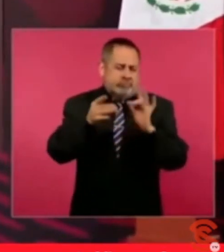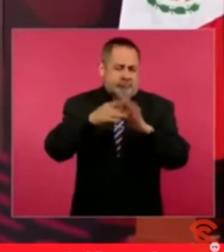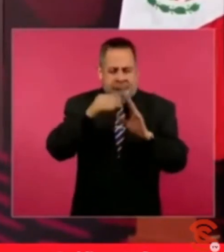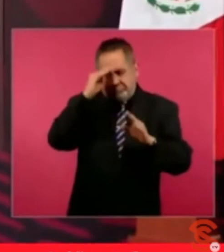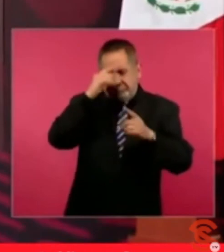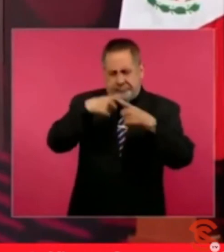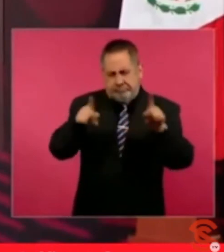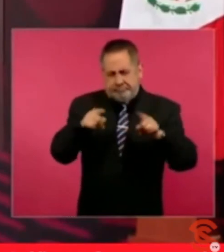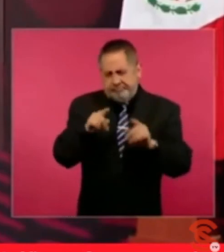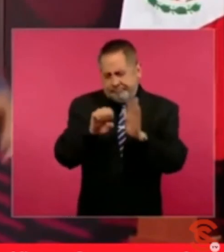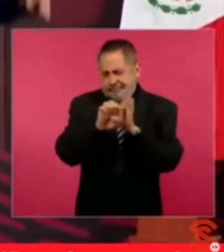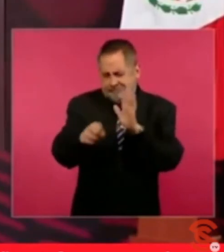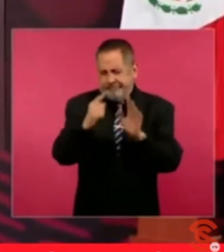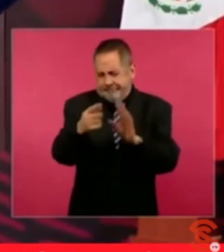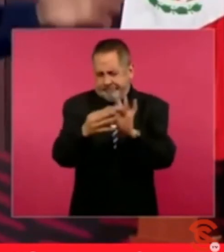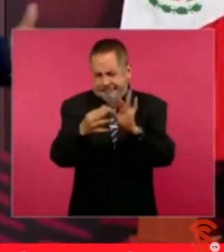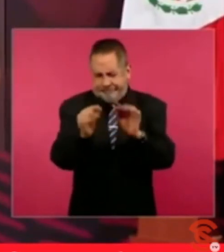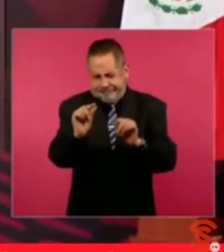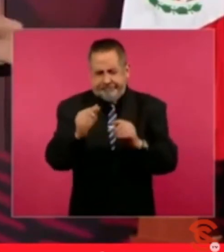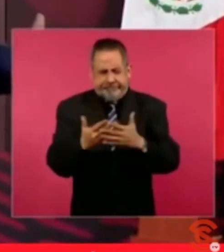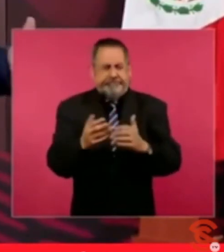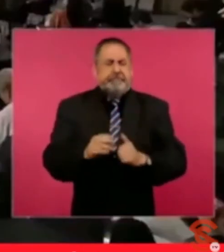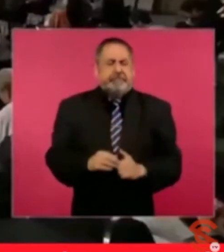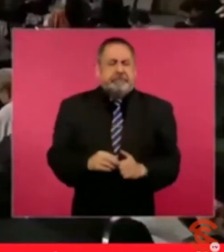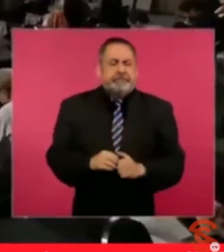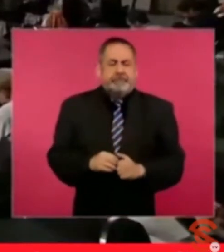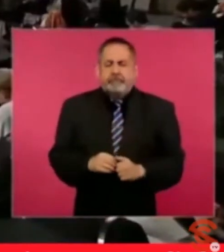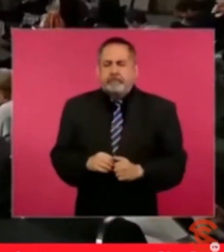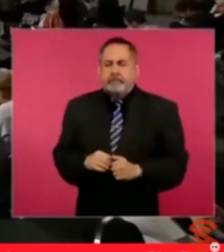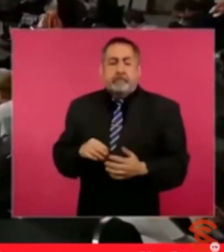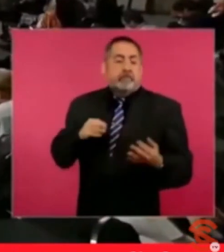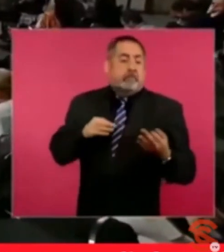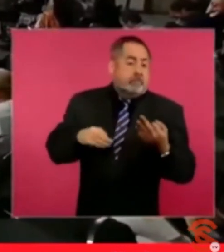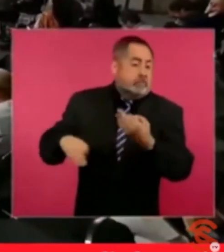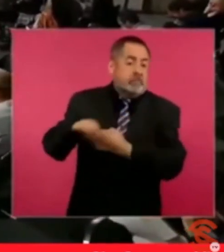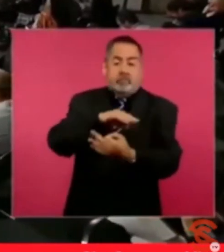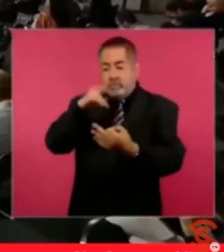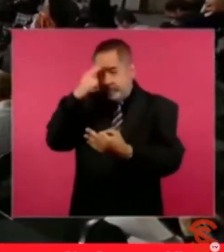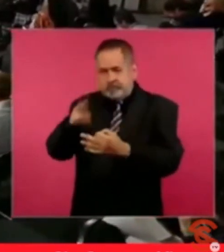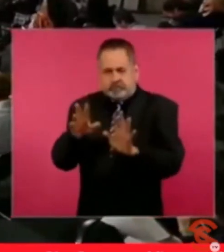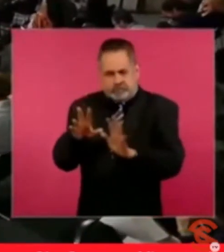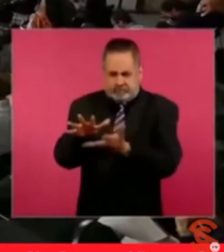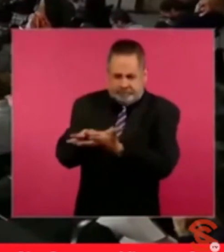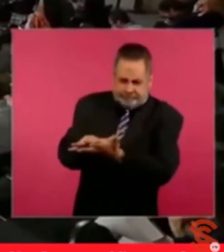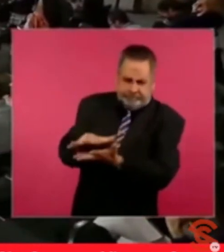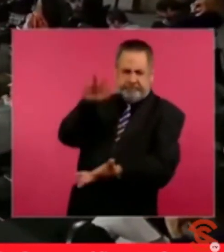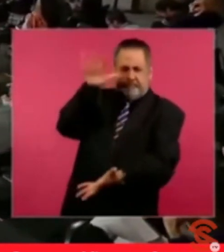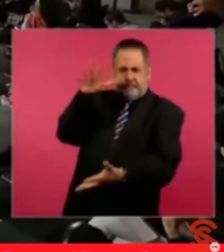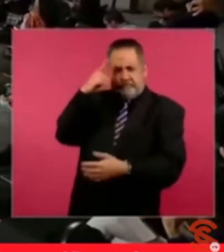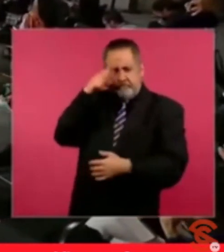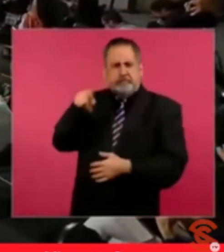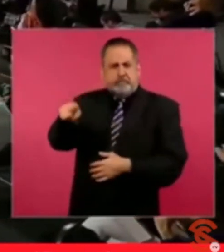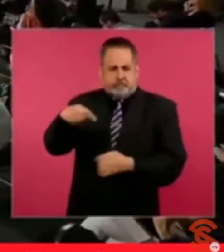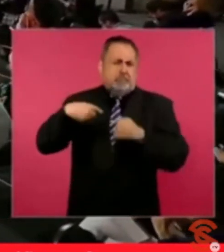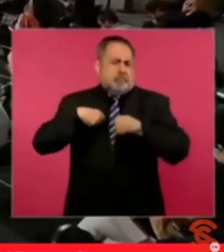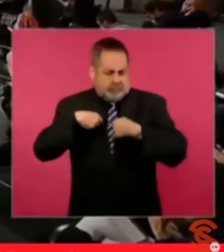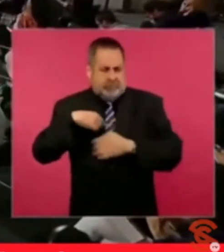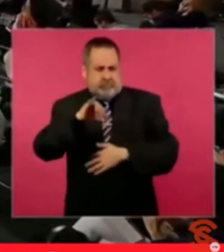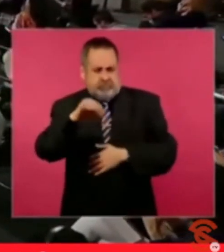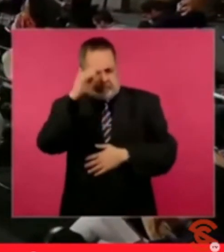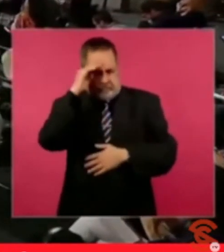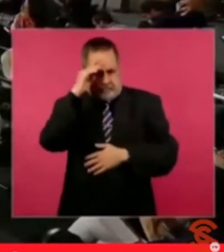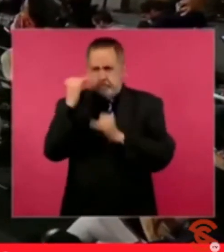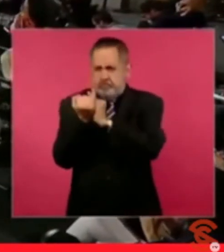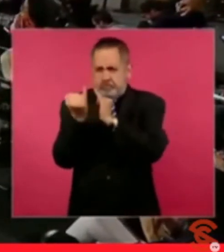o muchos, para no decir todos los mexicanos, no, yo sí pienso